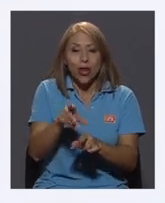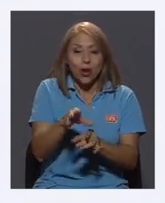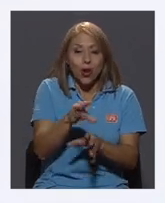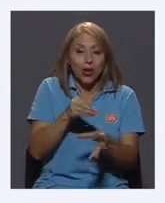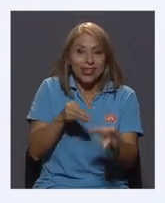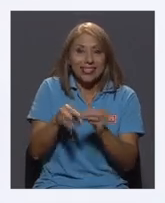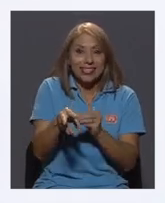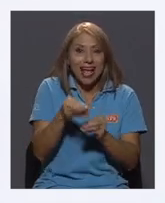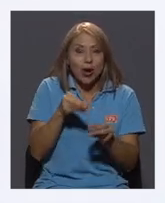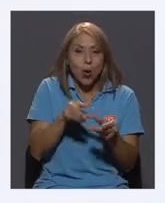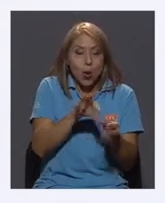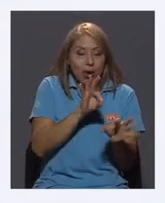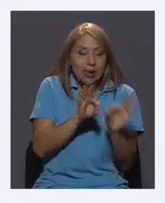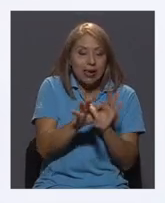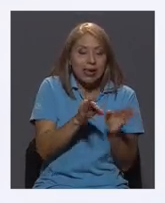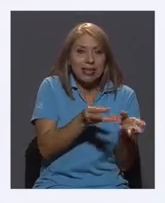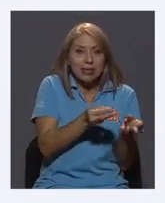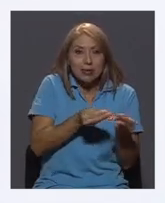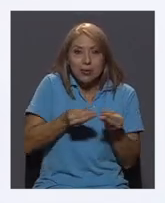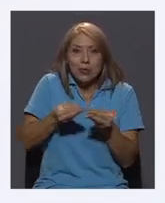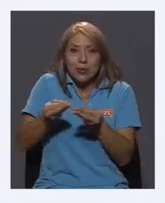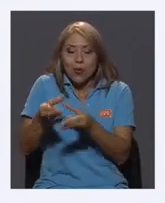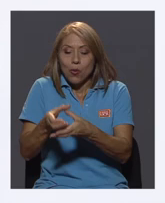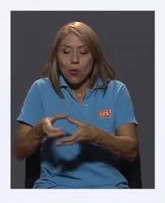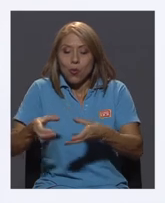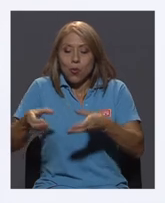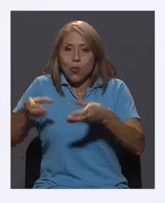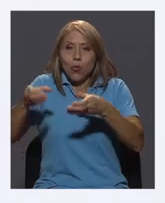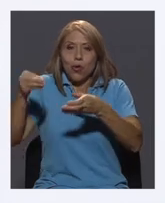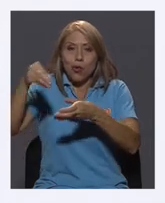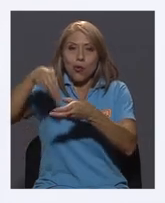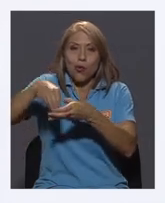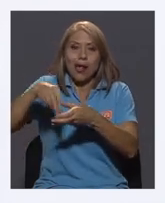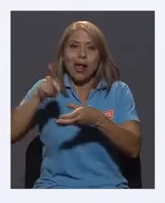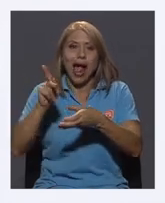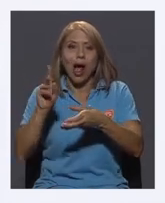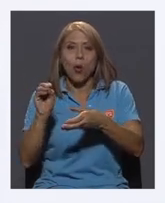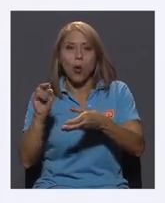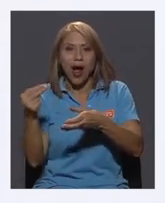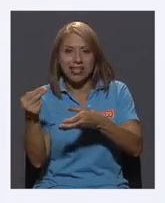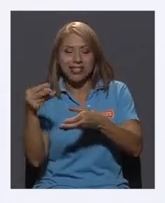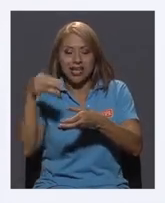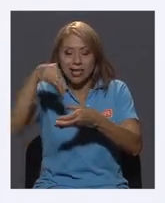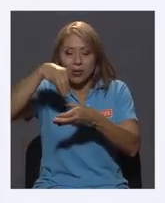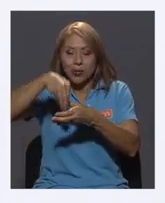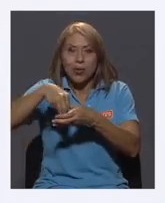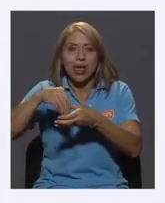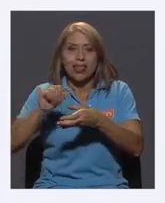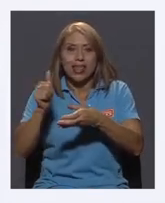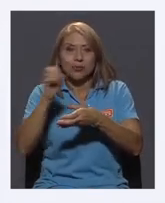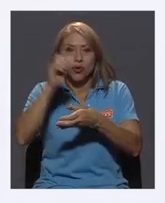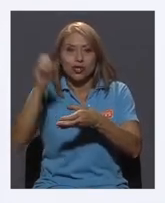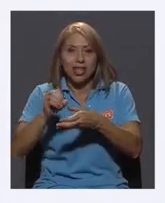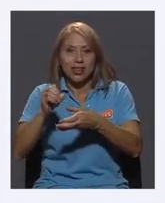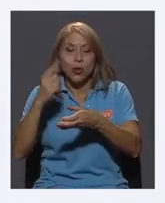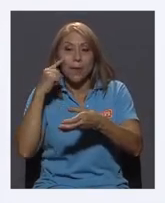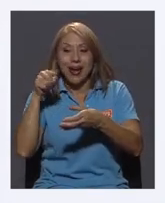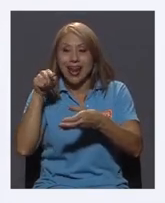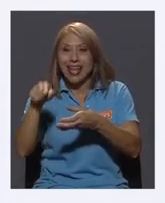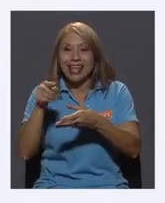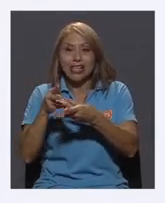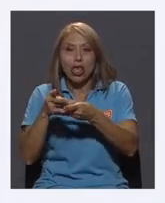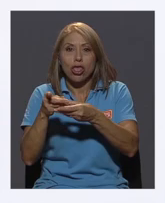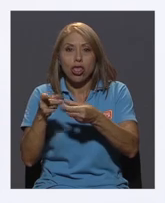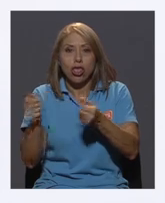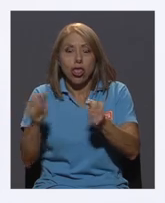depositó en frascos junto con una disolución de 10 por ciento del cabo de koh para que éste degradar a toda la materia